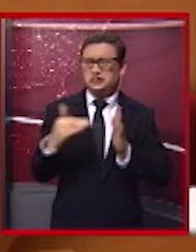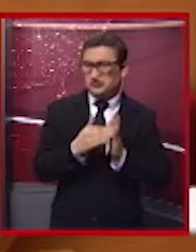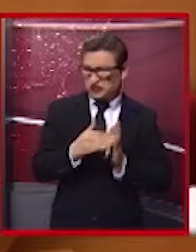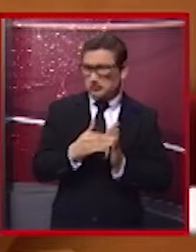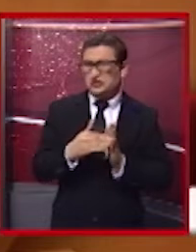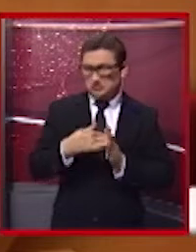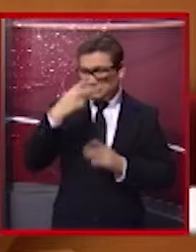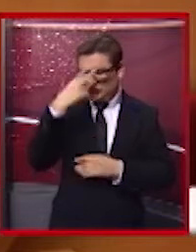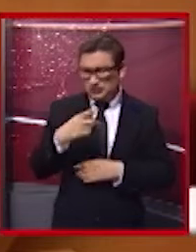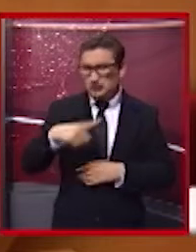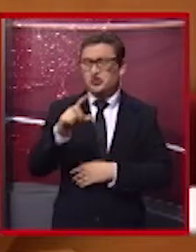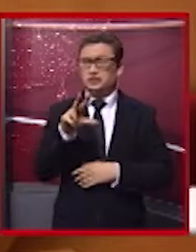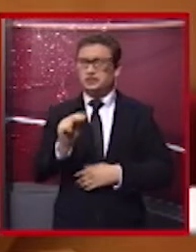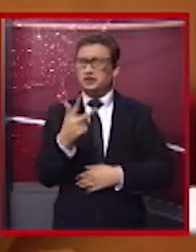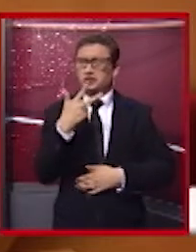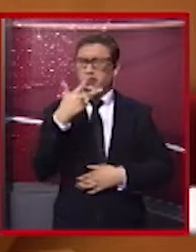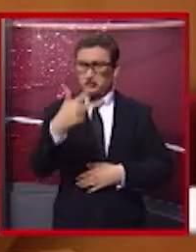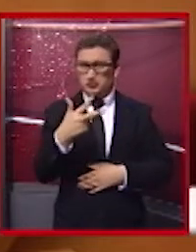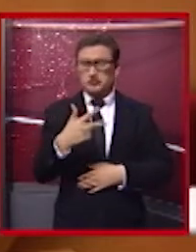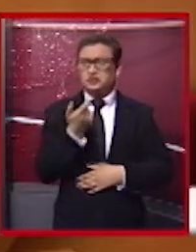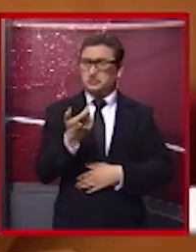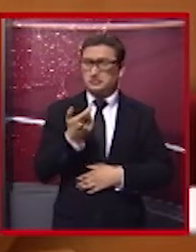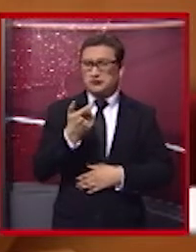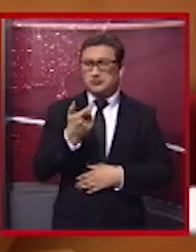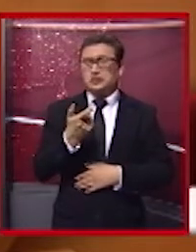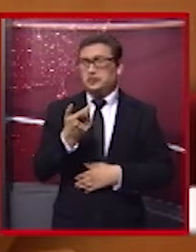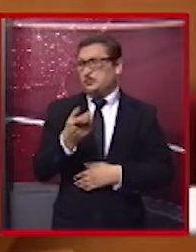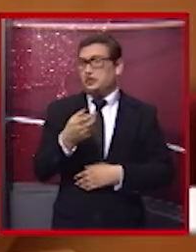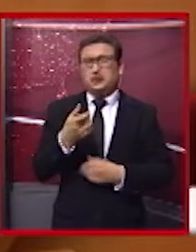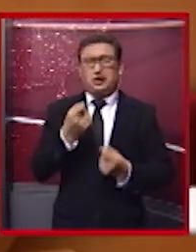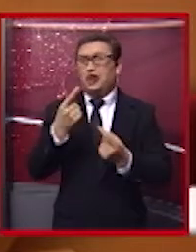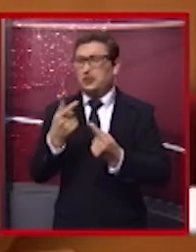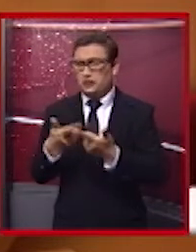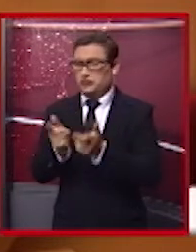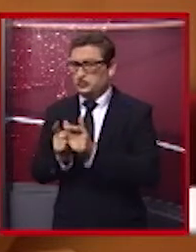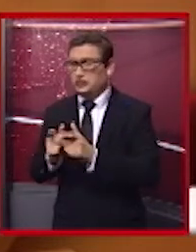nómina, tenemos otros 5 que no ganan ni siquiera eso.